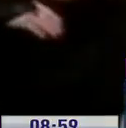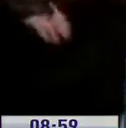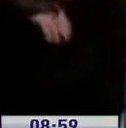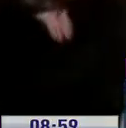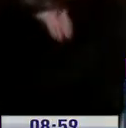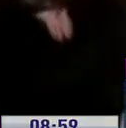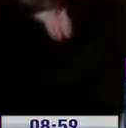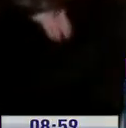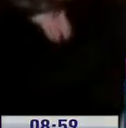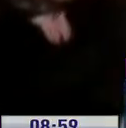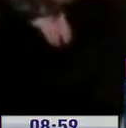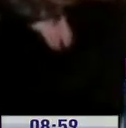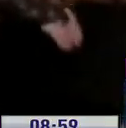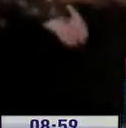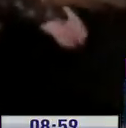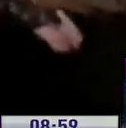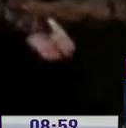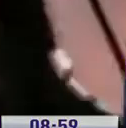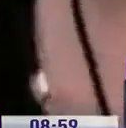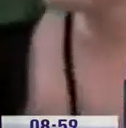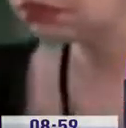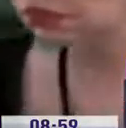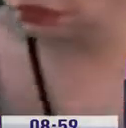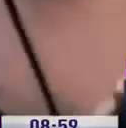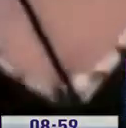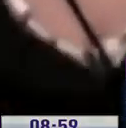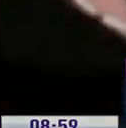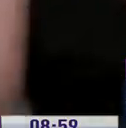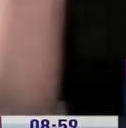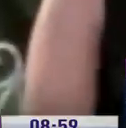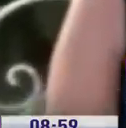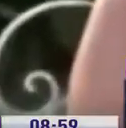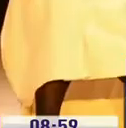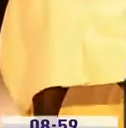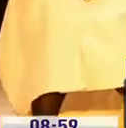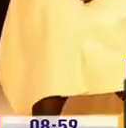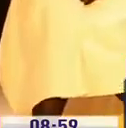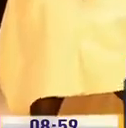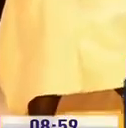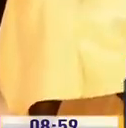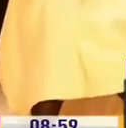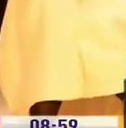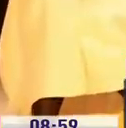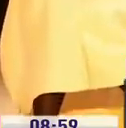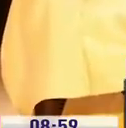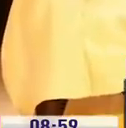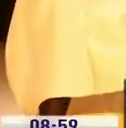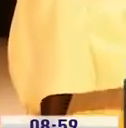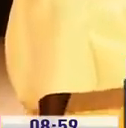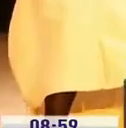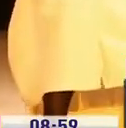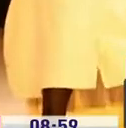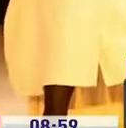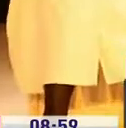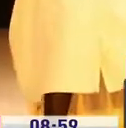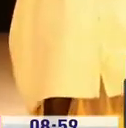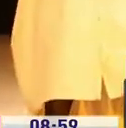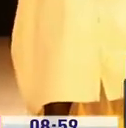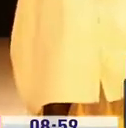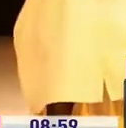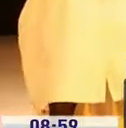vida en Quito, ciudad donde forjó su carrera teatral. La polifacética artista actuó en teatro, cine,